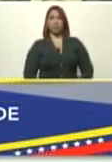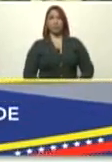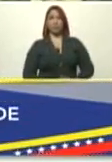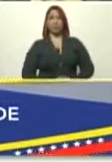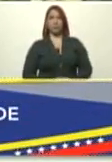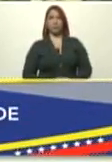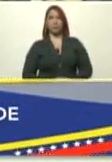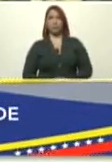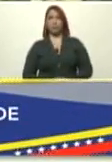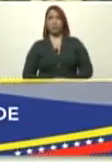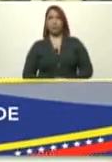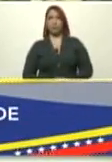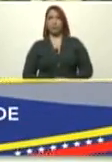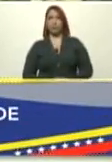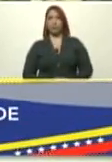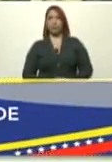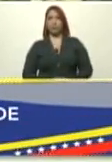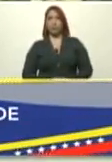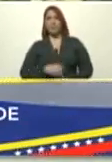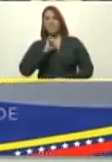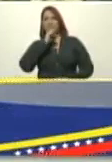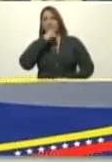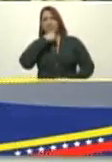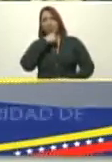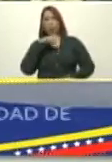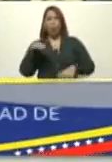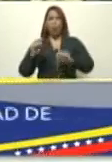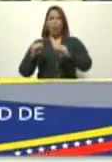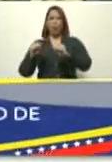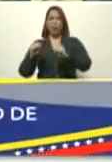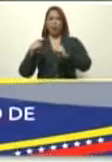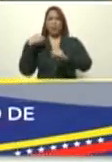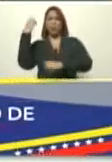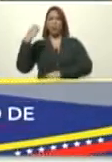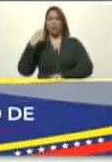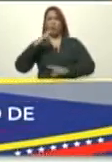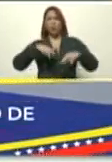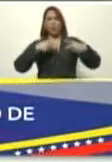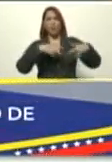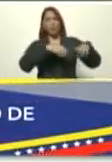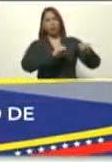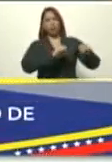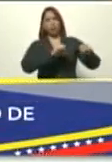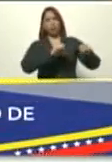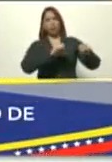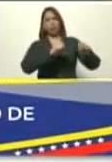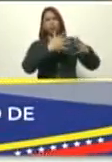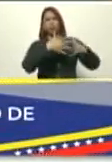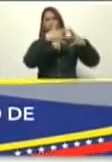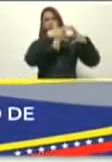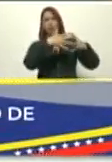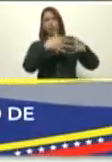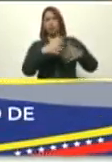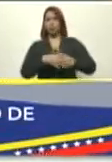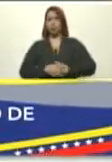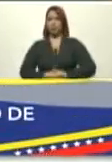Los viejos colonialismos de Europa y los nuevos colonialismos del Imperio estadounidense